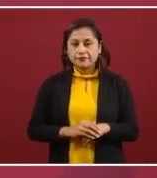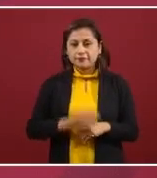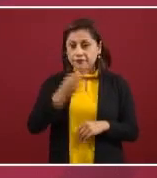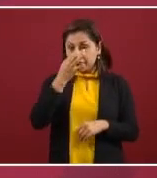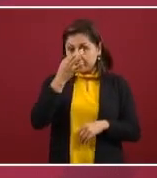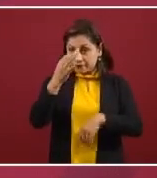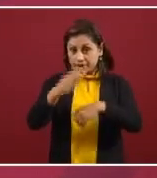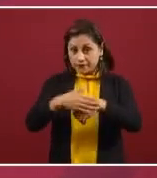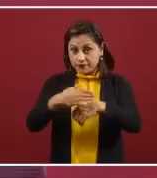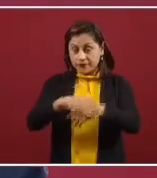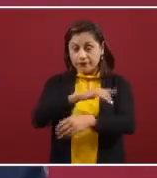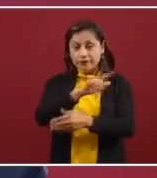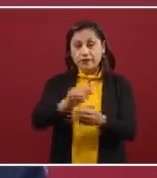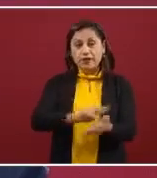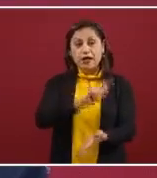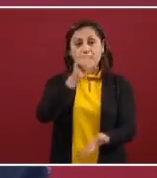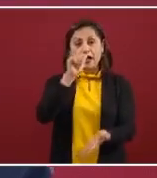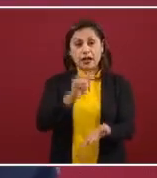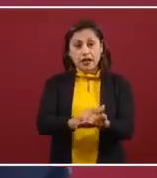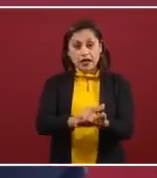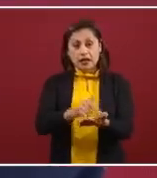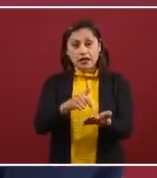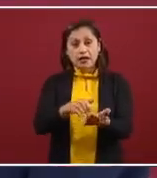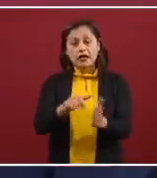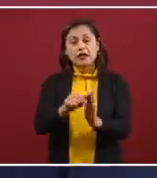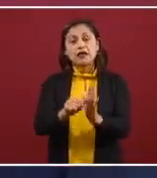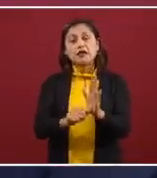una reforma al artículo